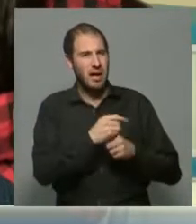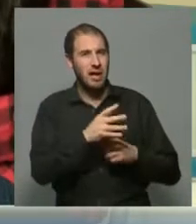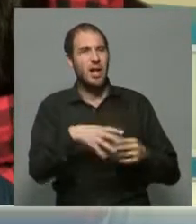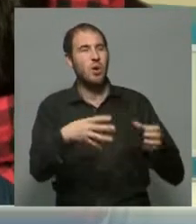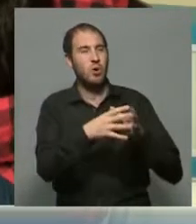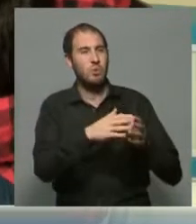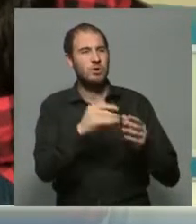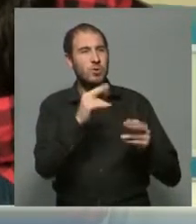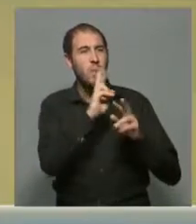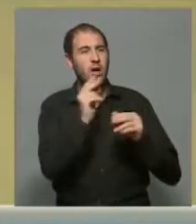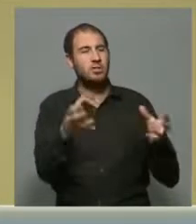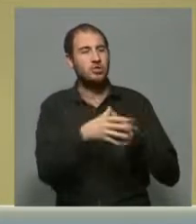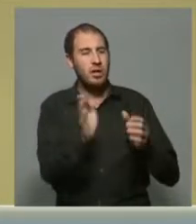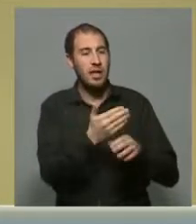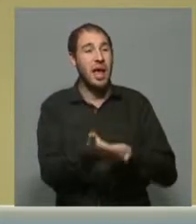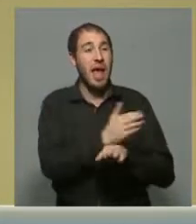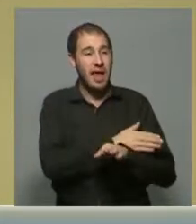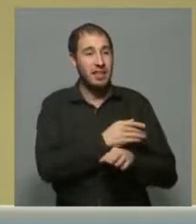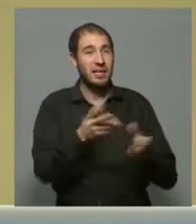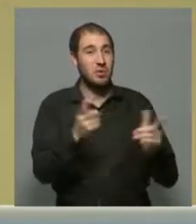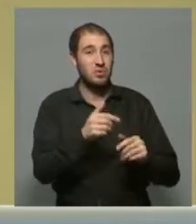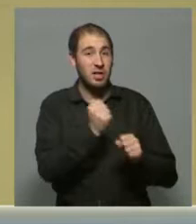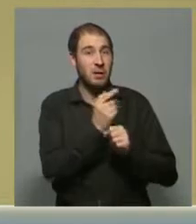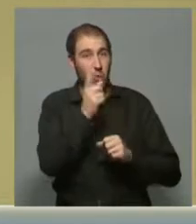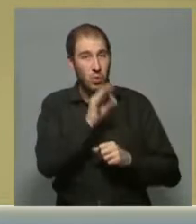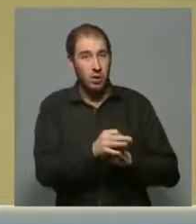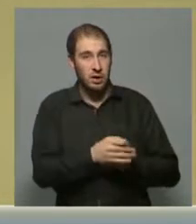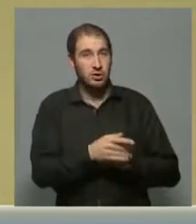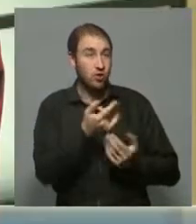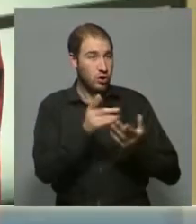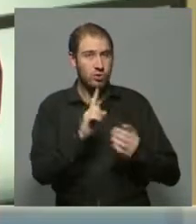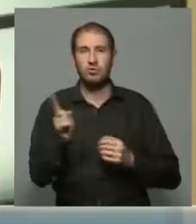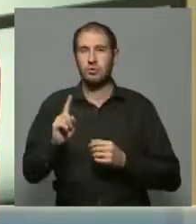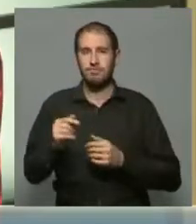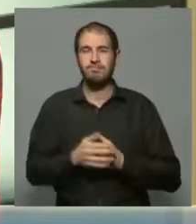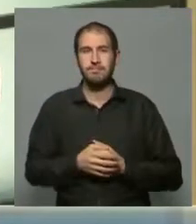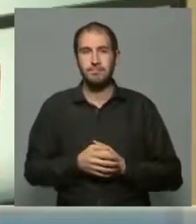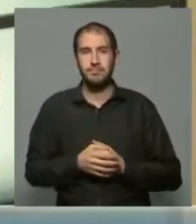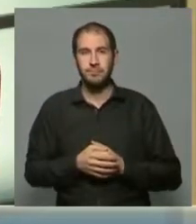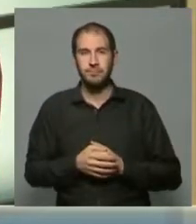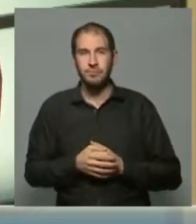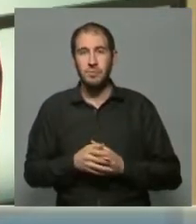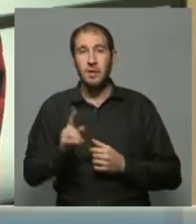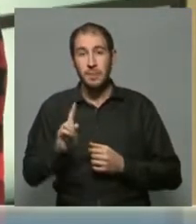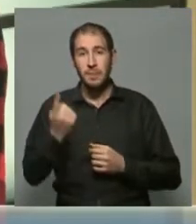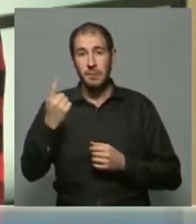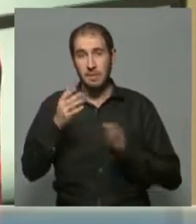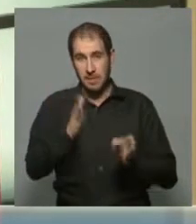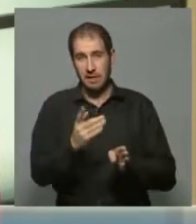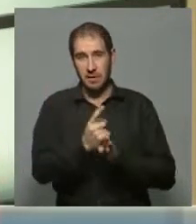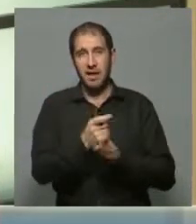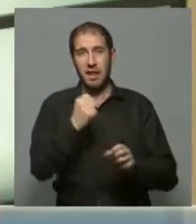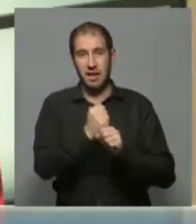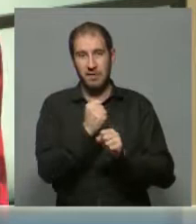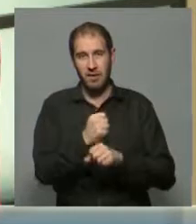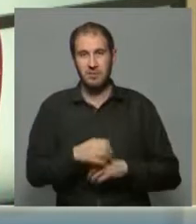grupo todas estas mujeres que previamente no habían trabajado juntas? No. O no todas, por lo menos. No, no todas. La primera etapa de